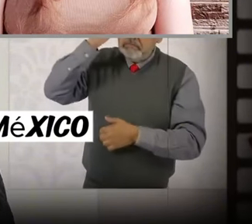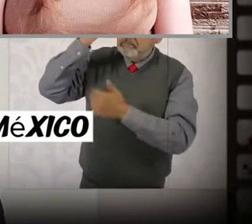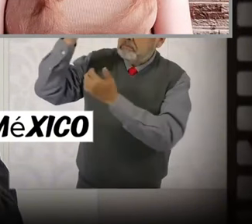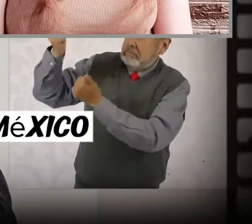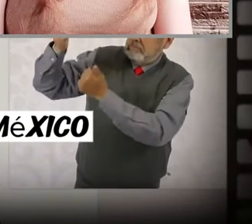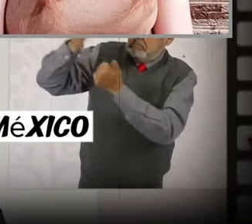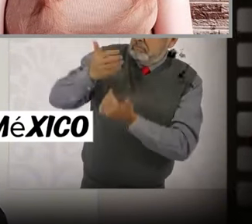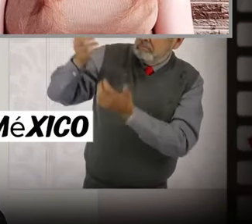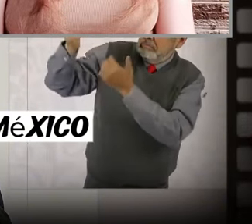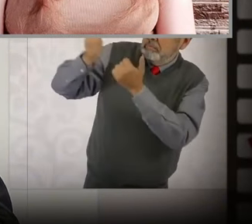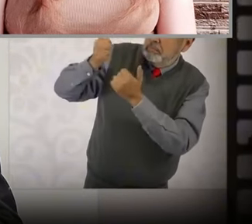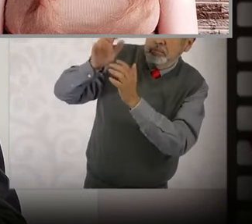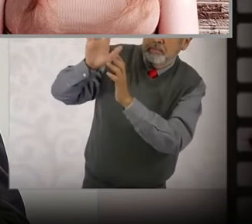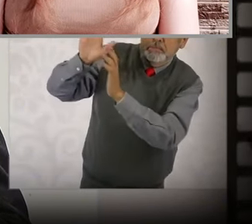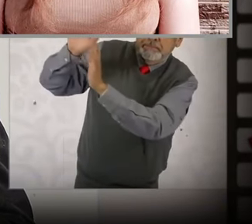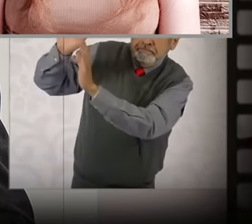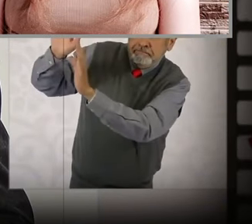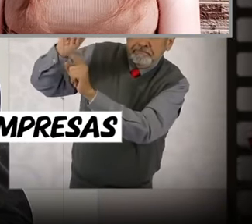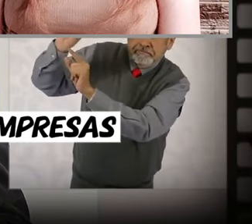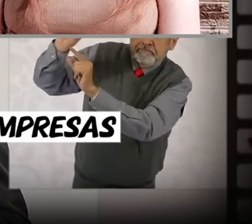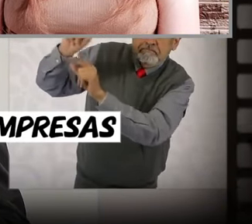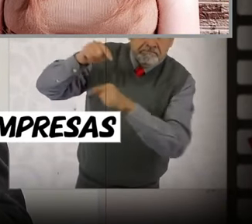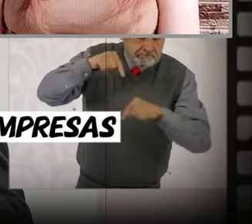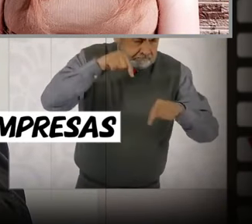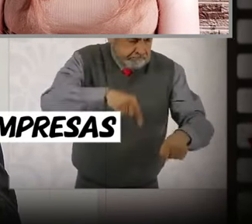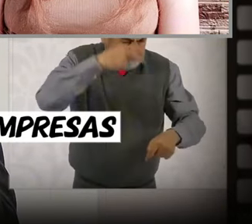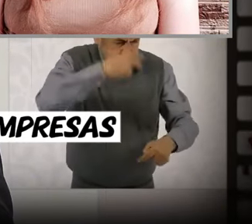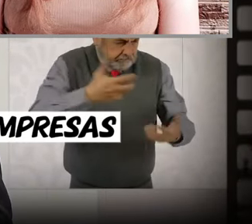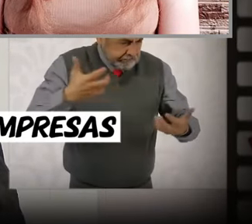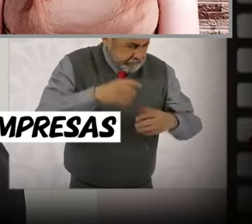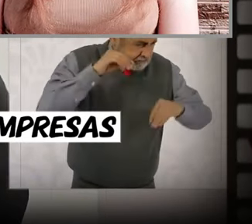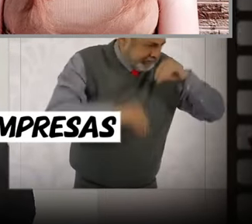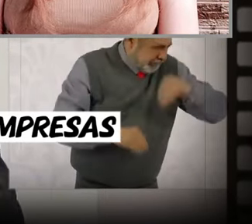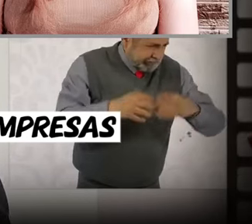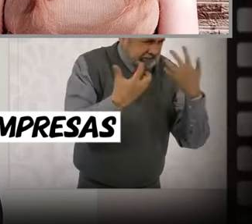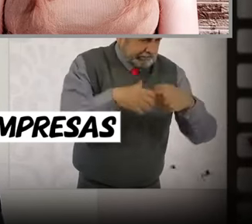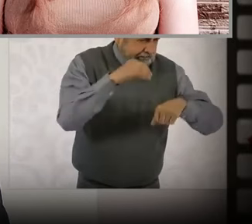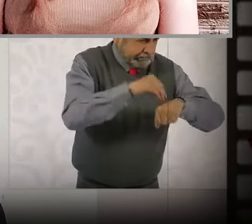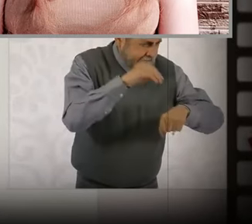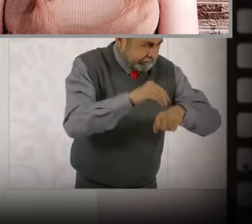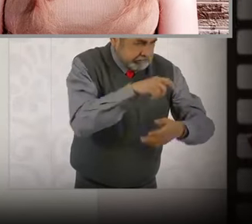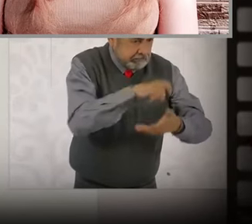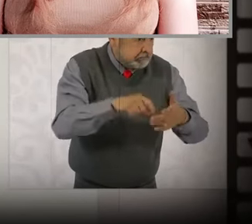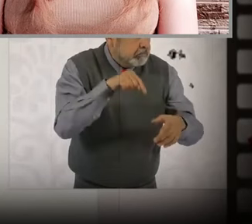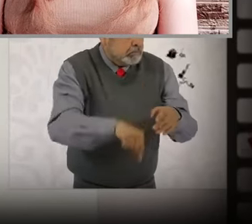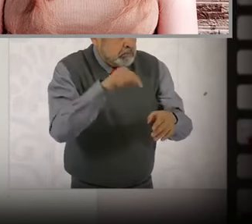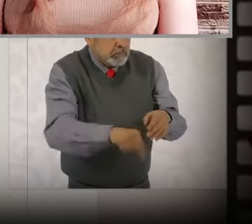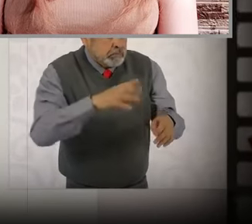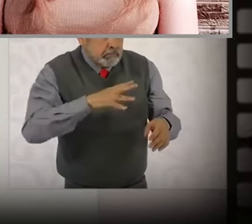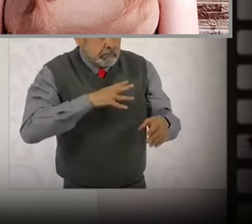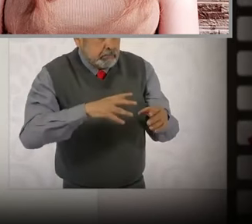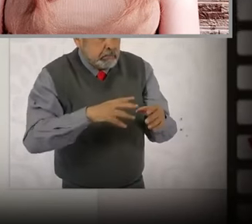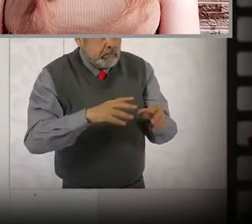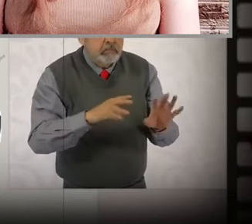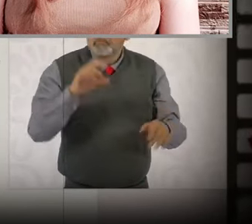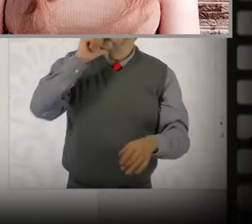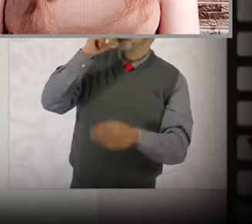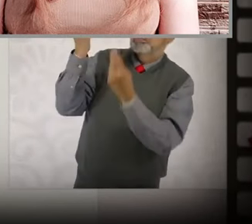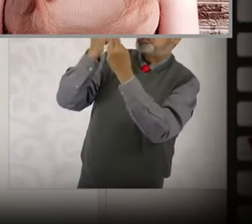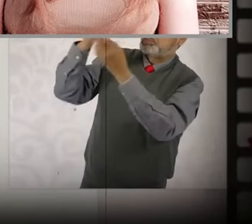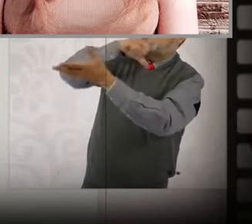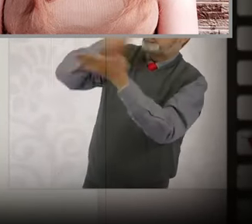parte producirlas en México, sea con empresas mexicanas o con empresas principalmente